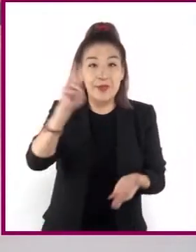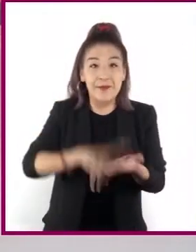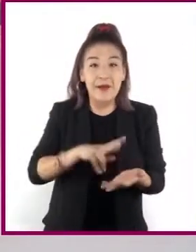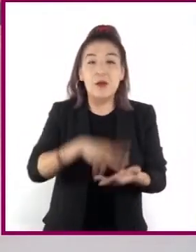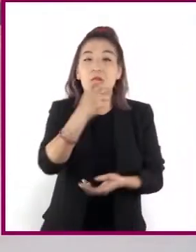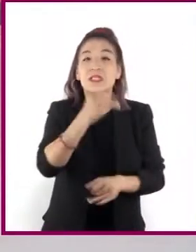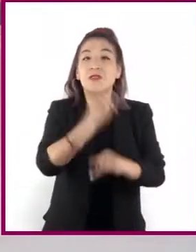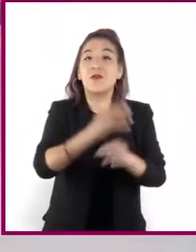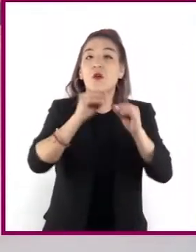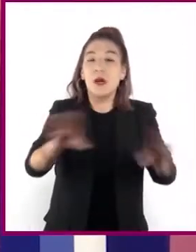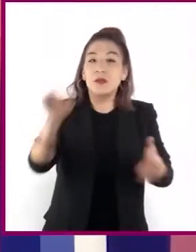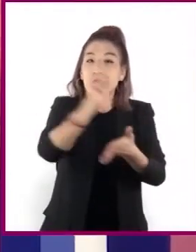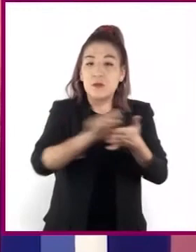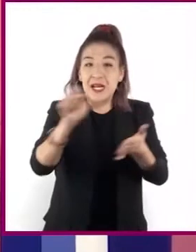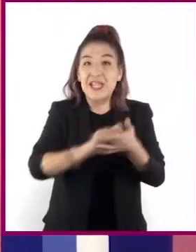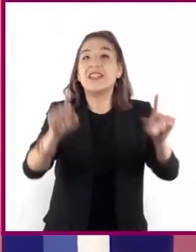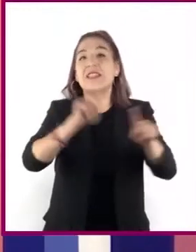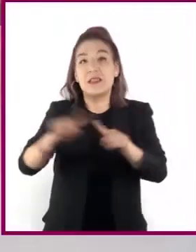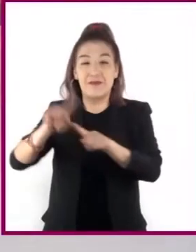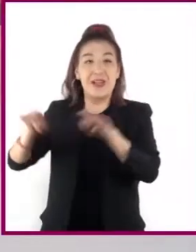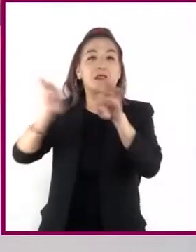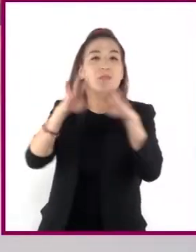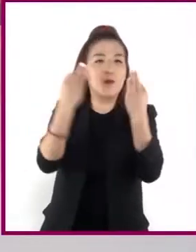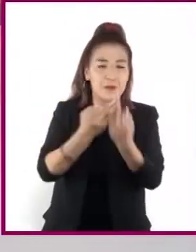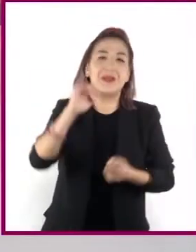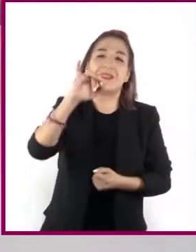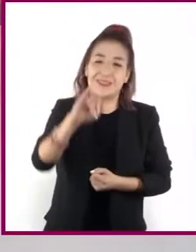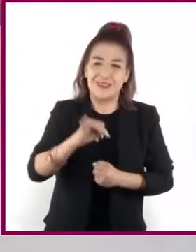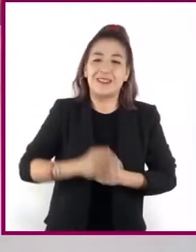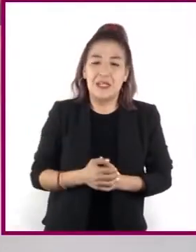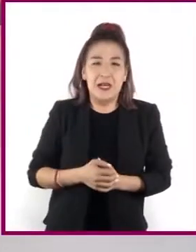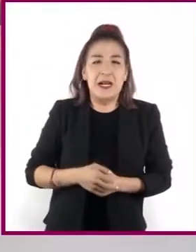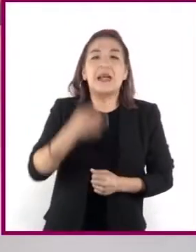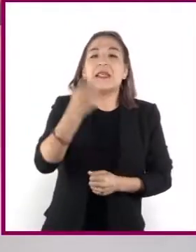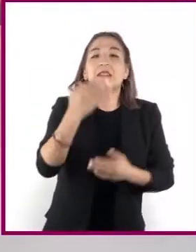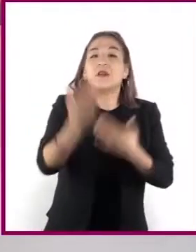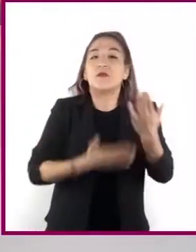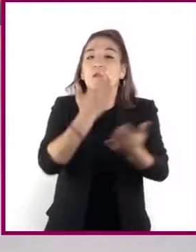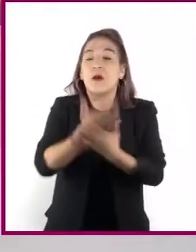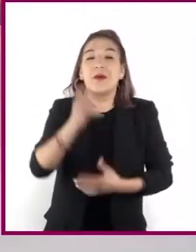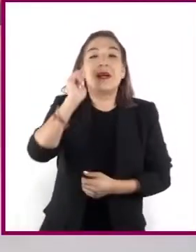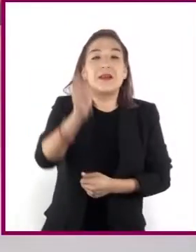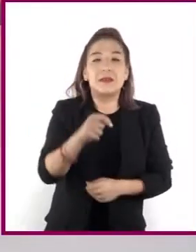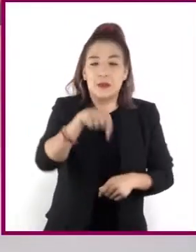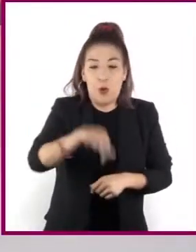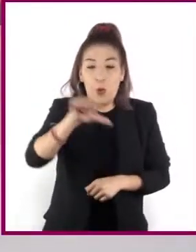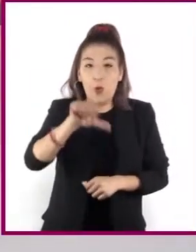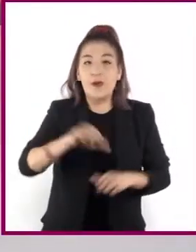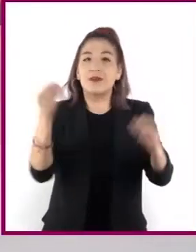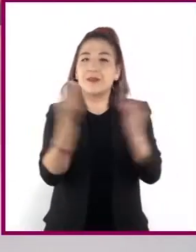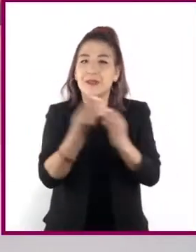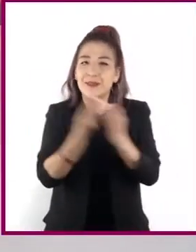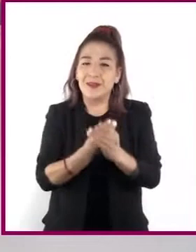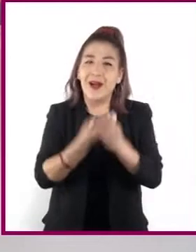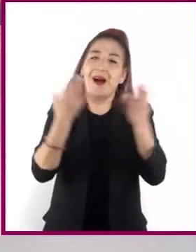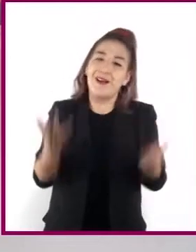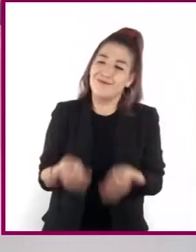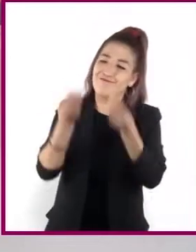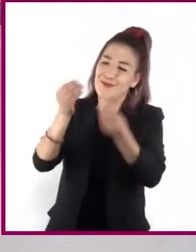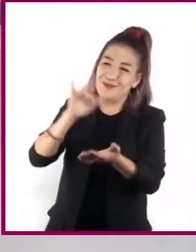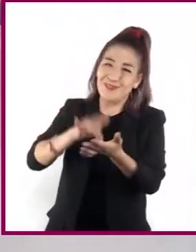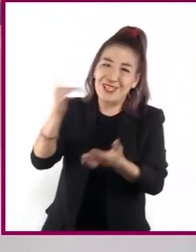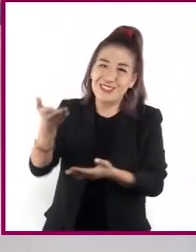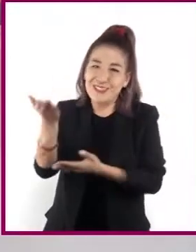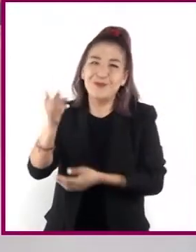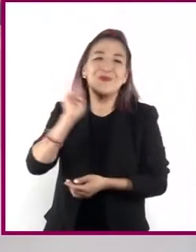nuestros textos escritos de distintas maneras. Así es, y tal es el propósito de la sesión de hoy. Ay, muchas gracias,